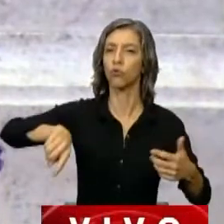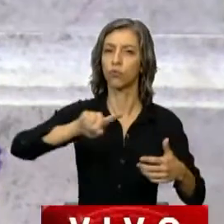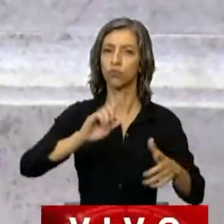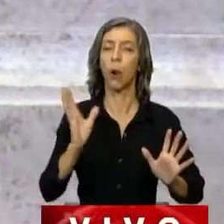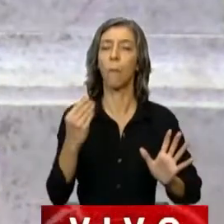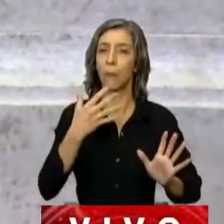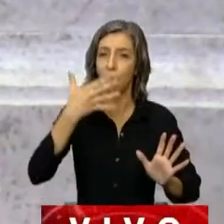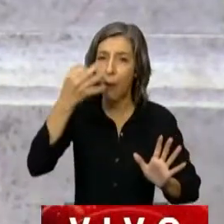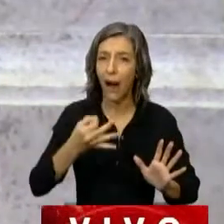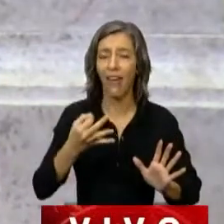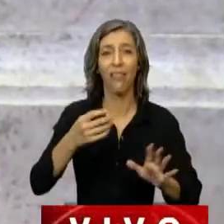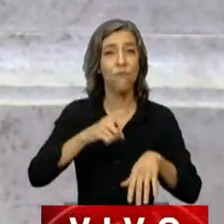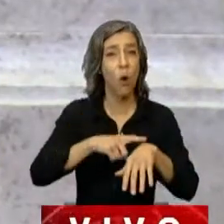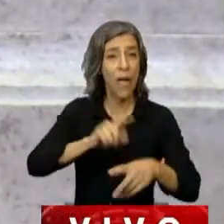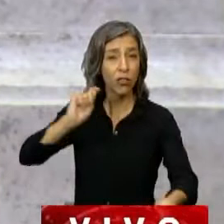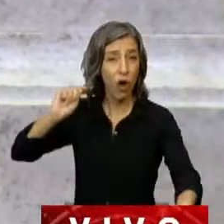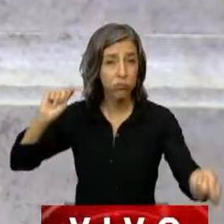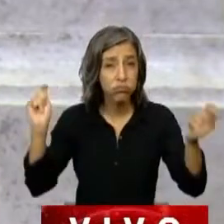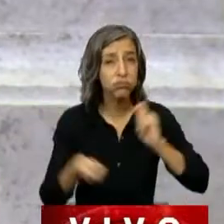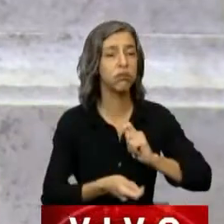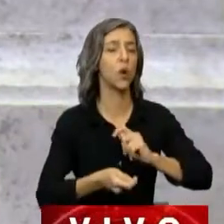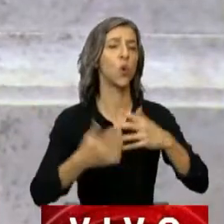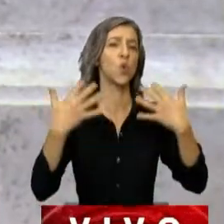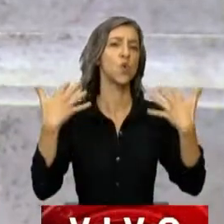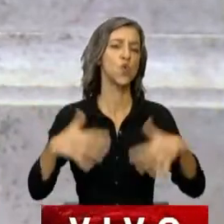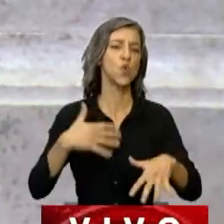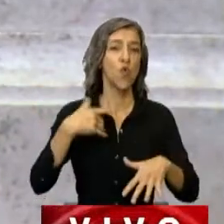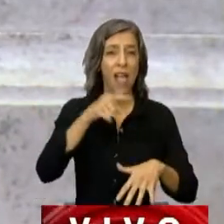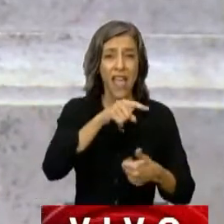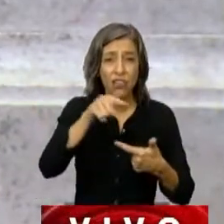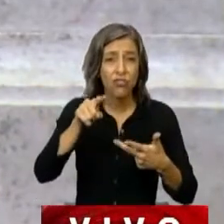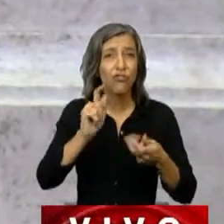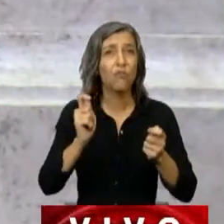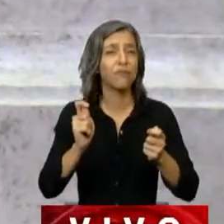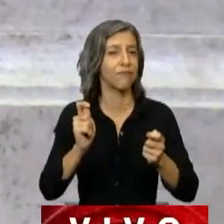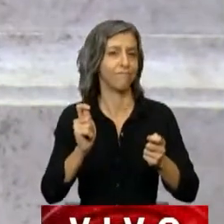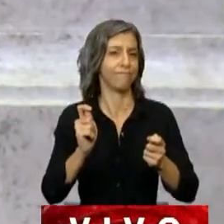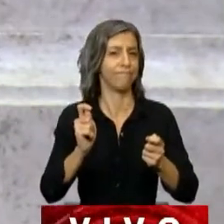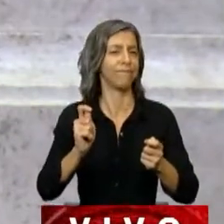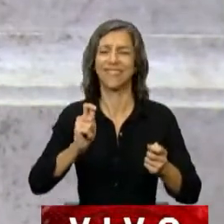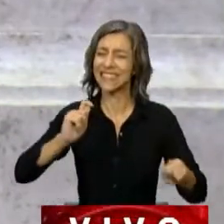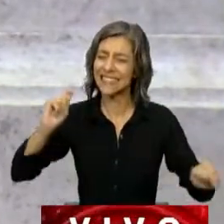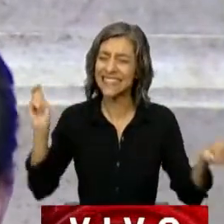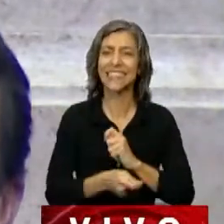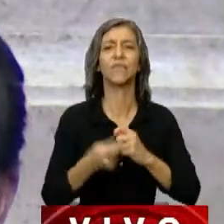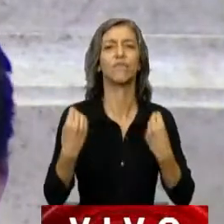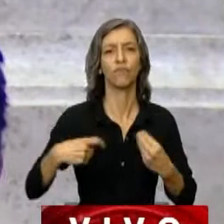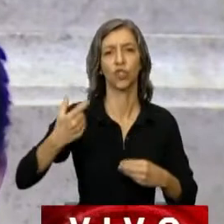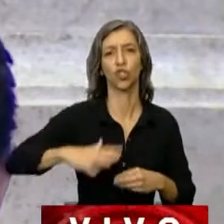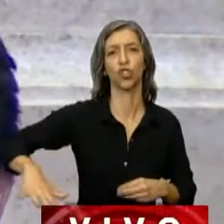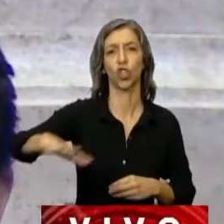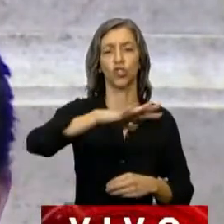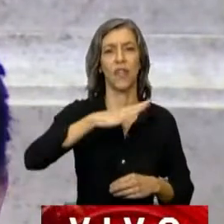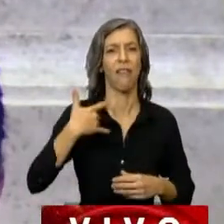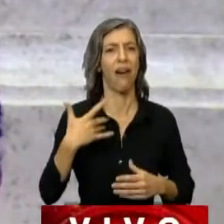fue mucho más que eso, porque la reforma universitaria también fue el sueño de una sociedad distinta y de la concepción de la